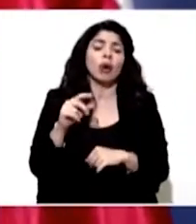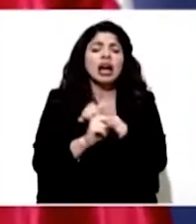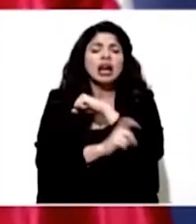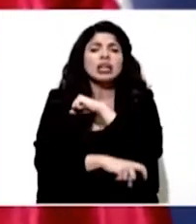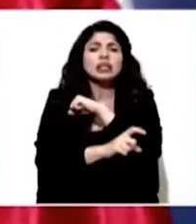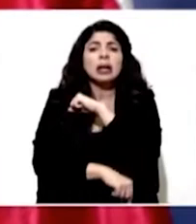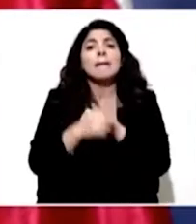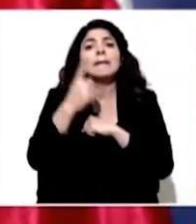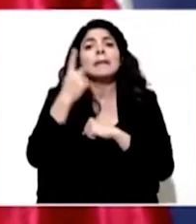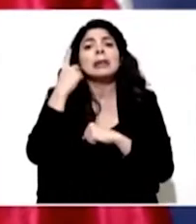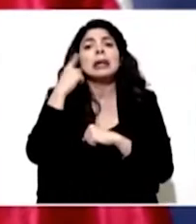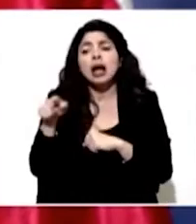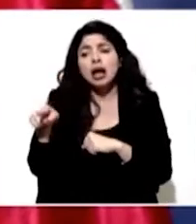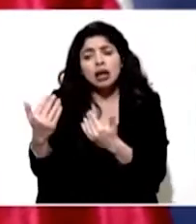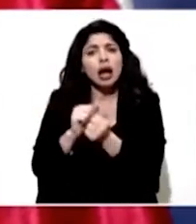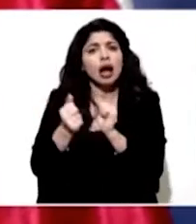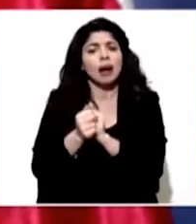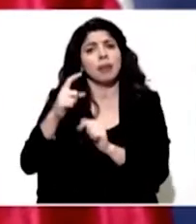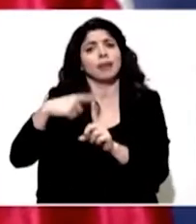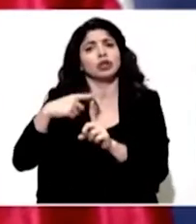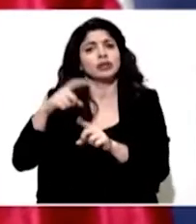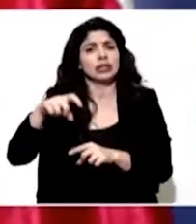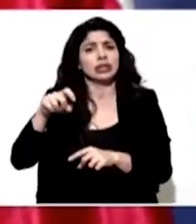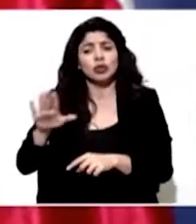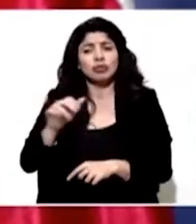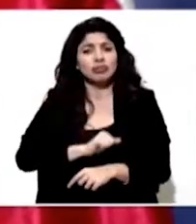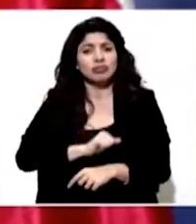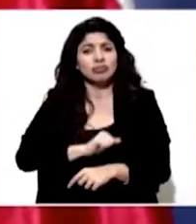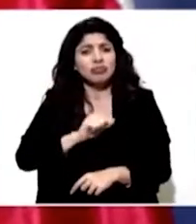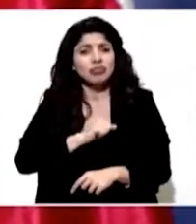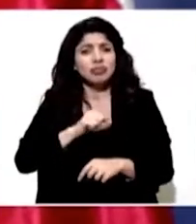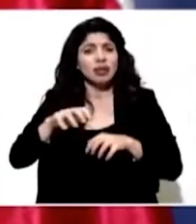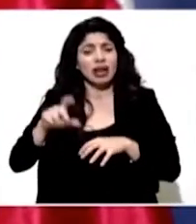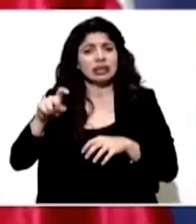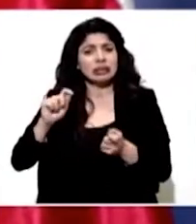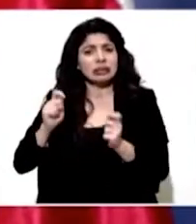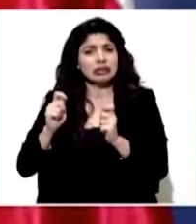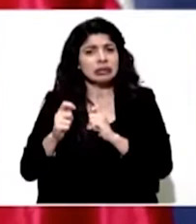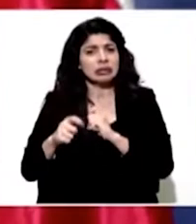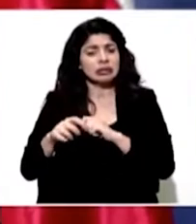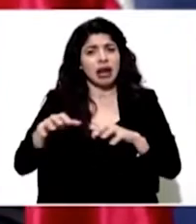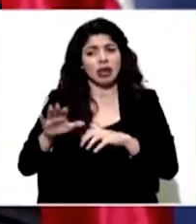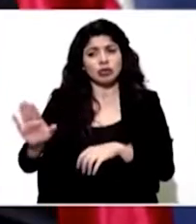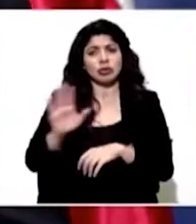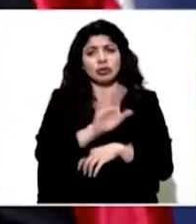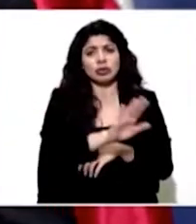a generar cambios positivos en la conducta y las acciones del gobierno